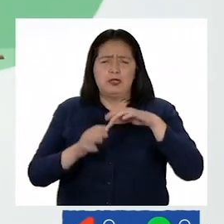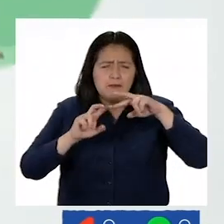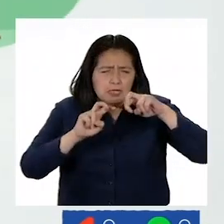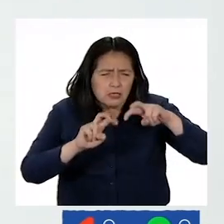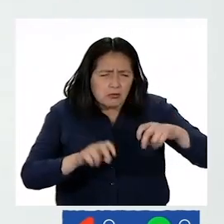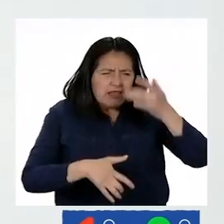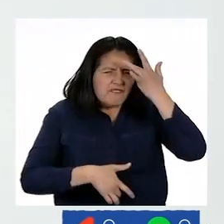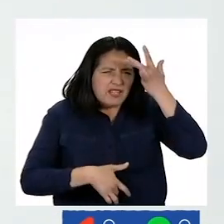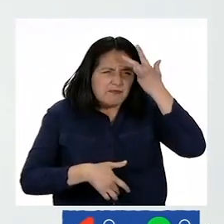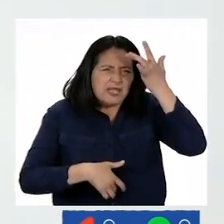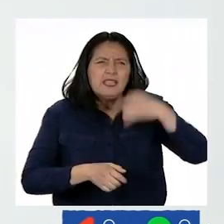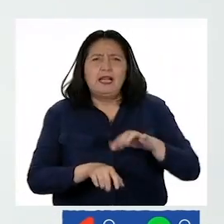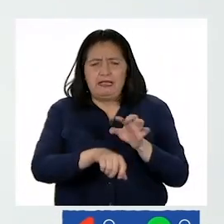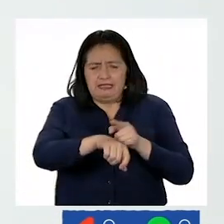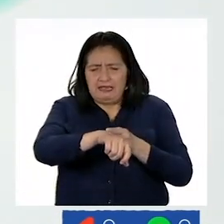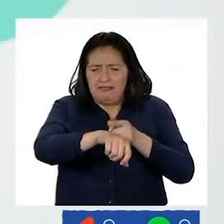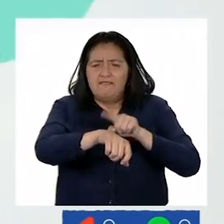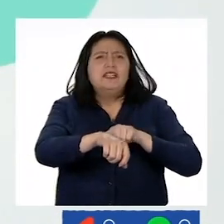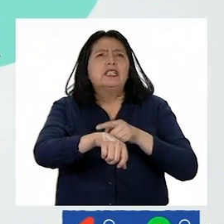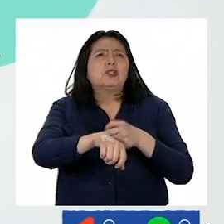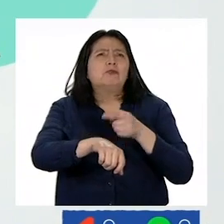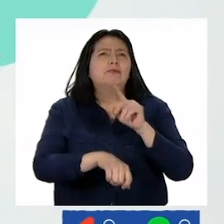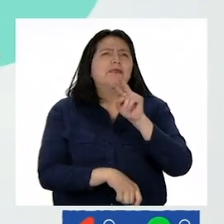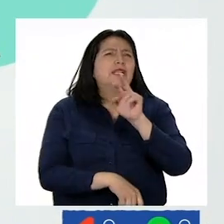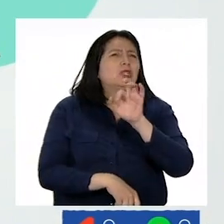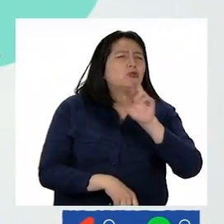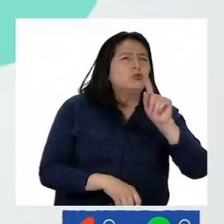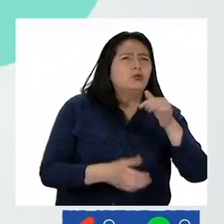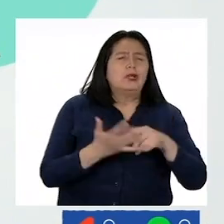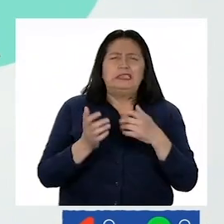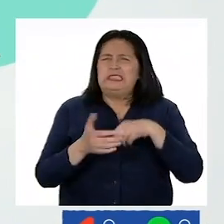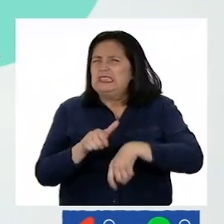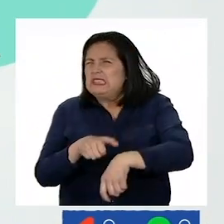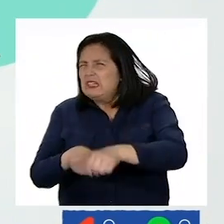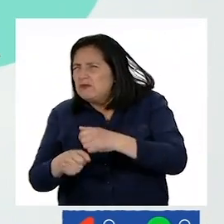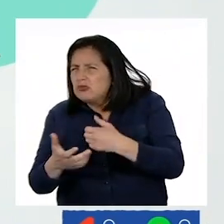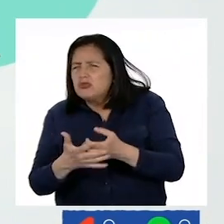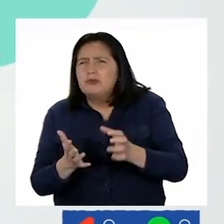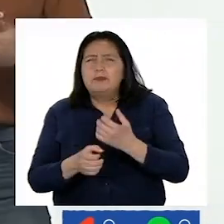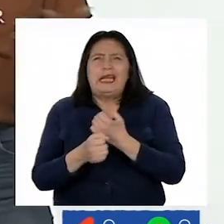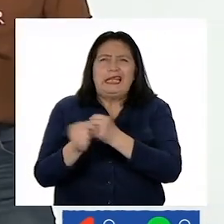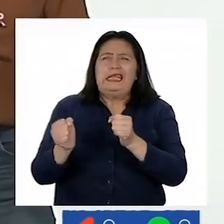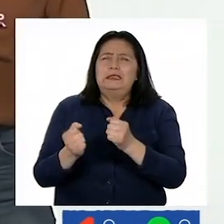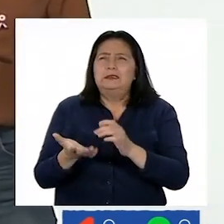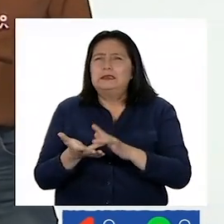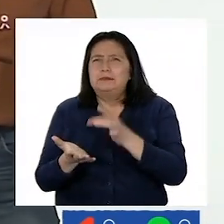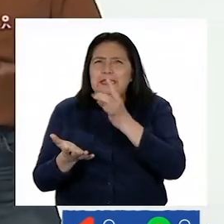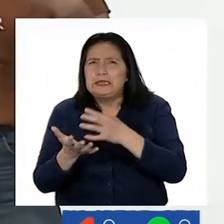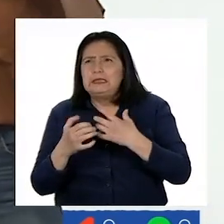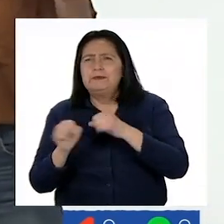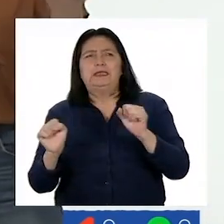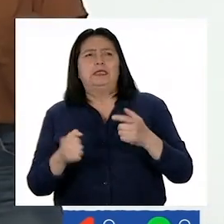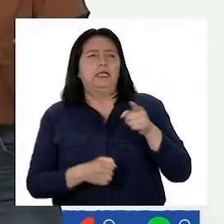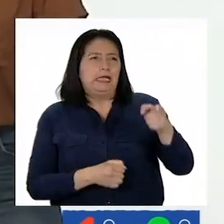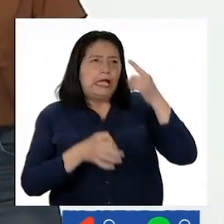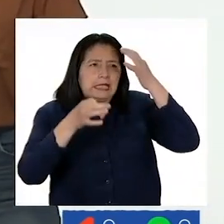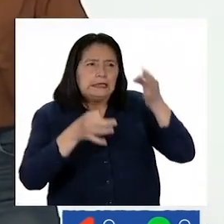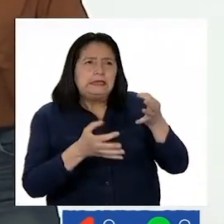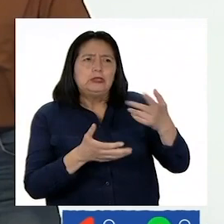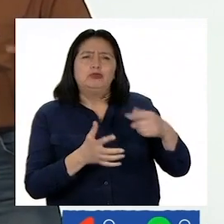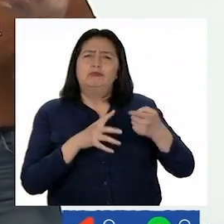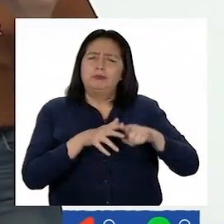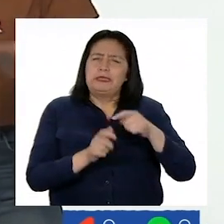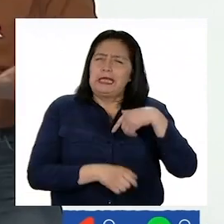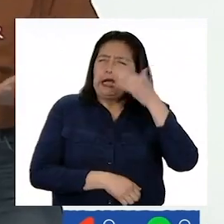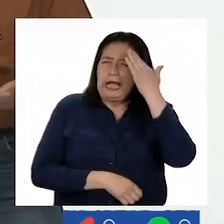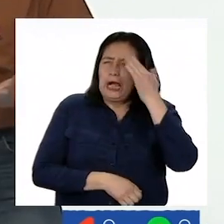la enfermedad de la verruga de sangre y se esforzó por descubrir la cura. Esta decisión permitió empezar